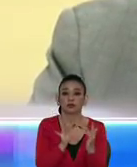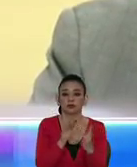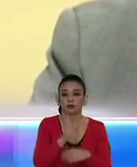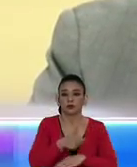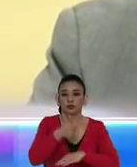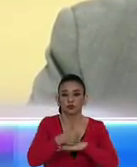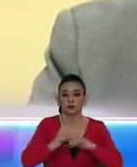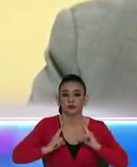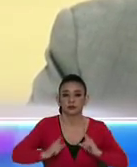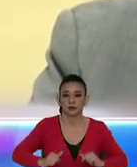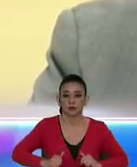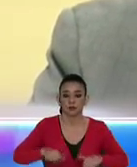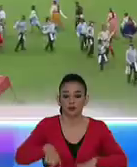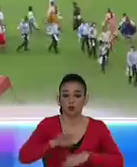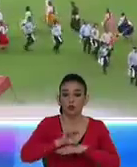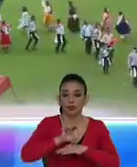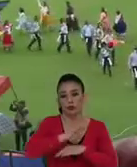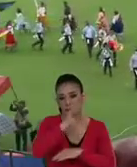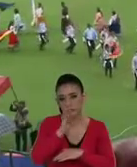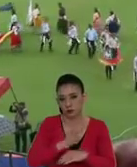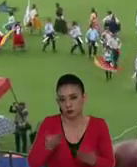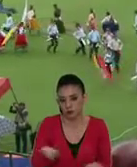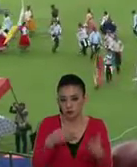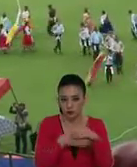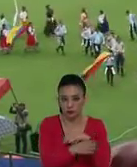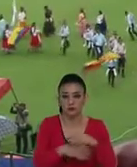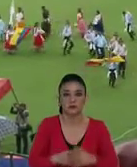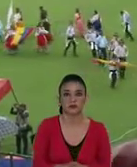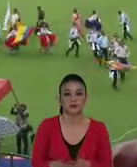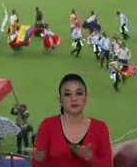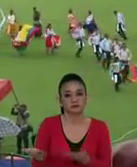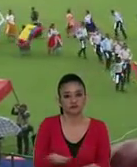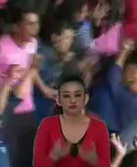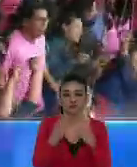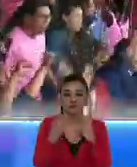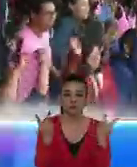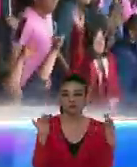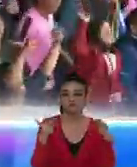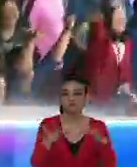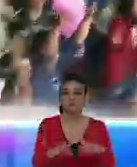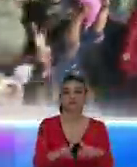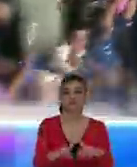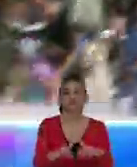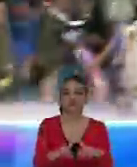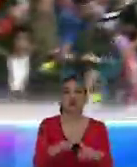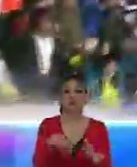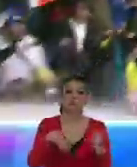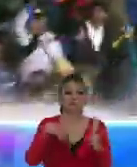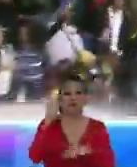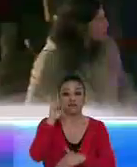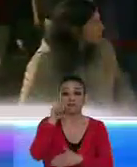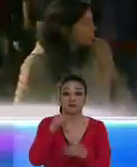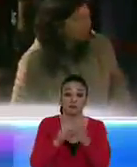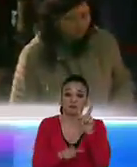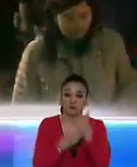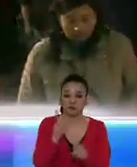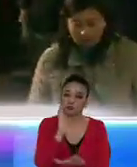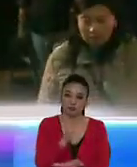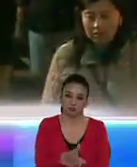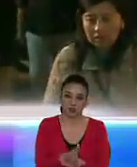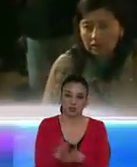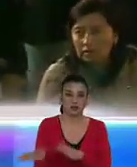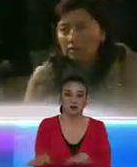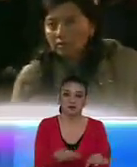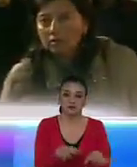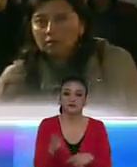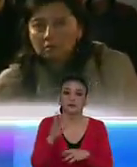sanitaria ecuatoriana. Además, quedan suspendidos los eventos públicos masivos que convoquen a más de 1000 personas. Los actos religiosos con motivo